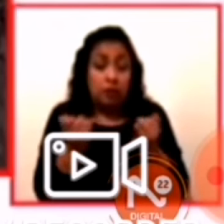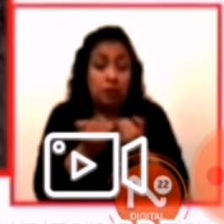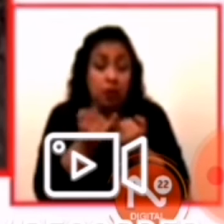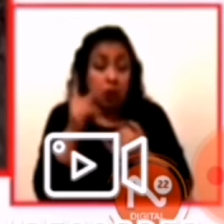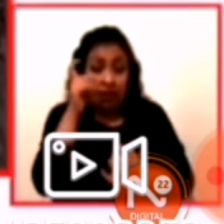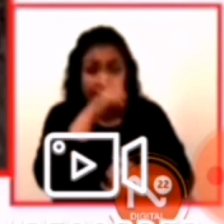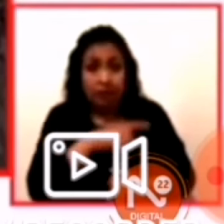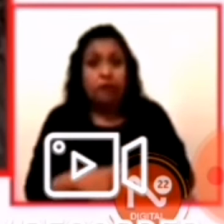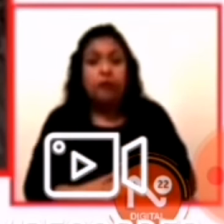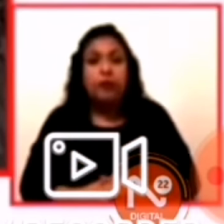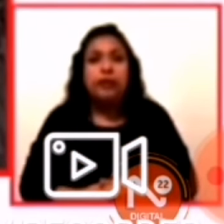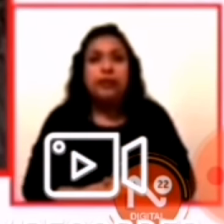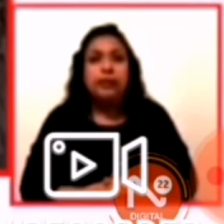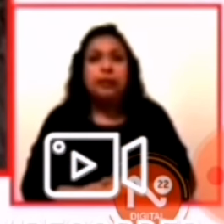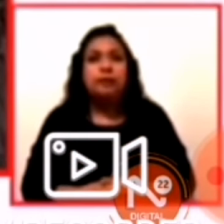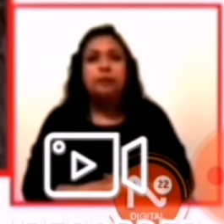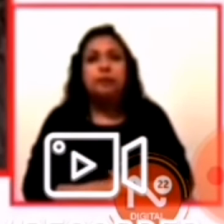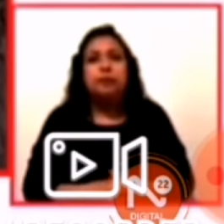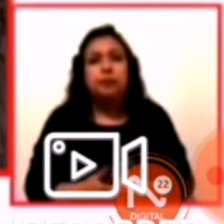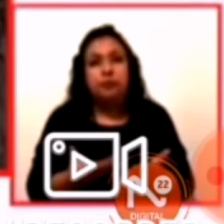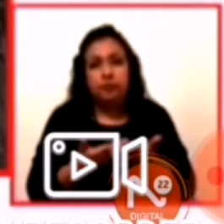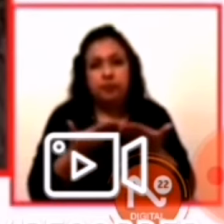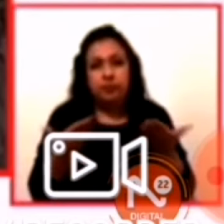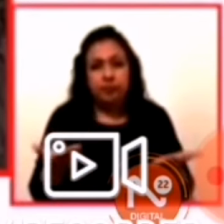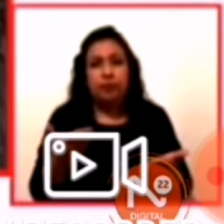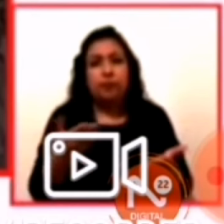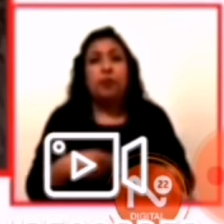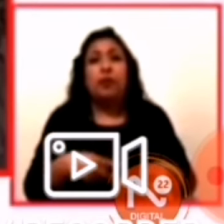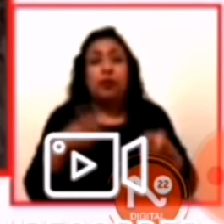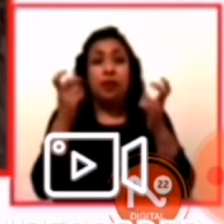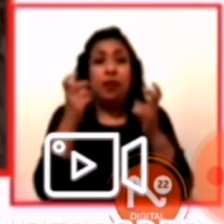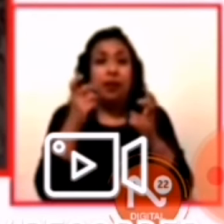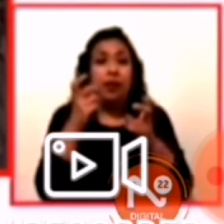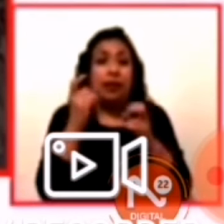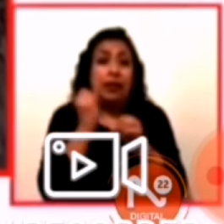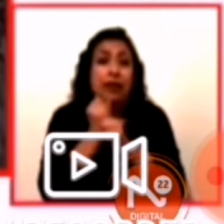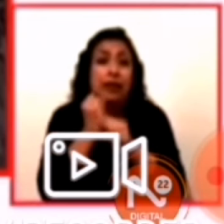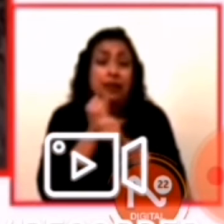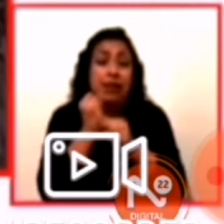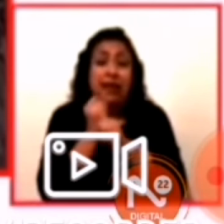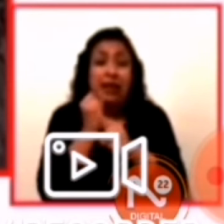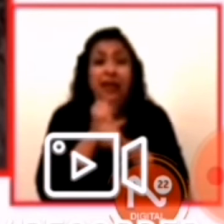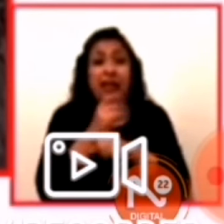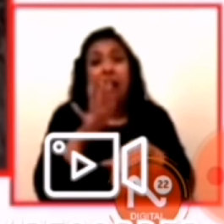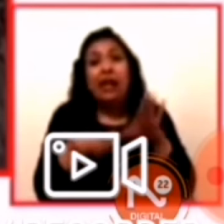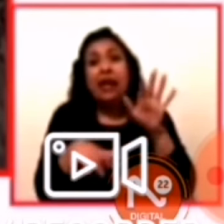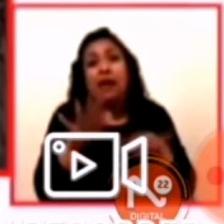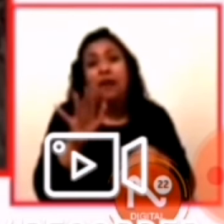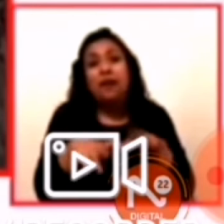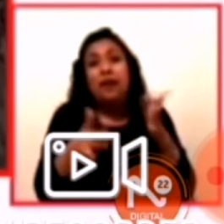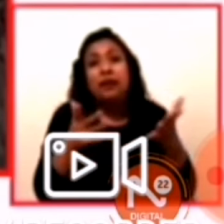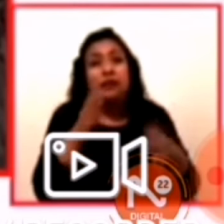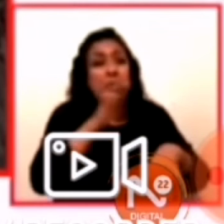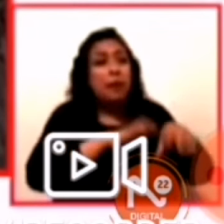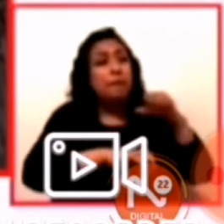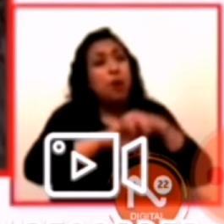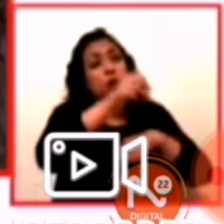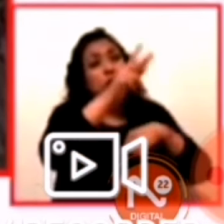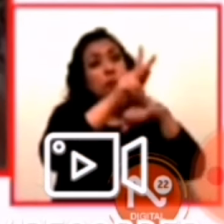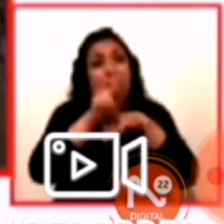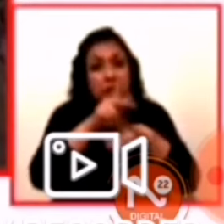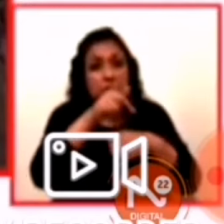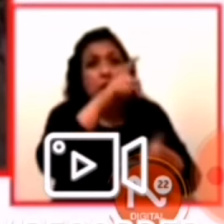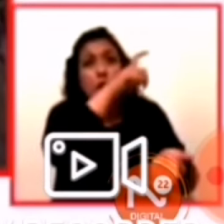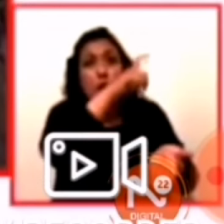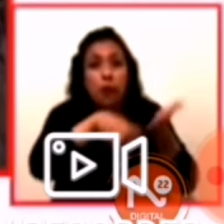fuerte. Ahora en el comercio electrónico, pues muchas veces se van a empresas extranjeras a adquirir los libros